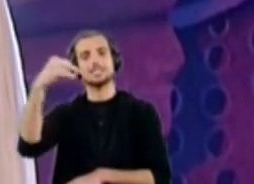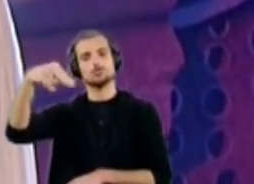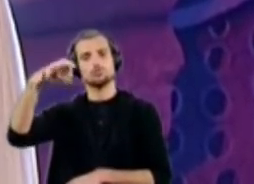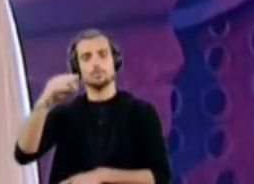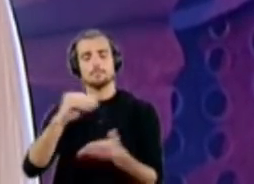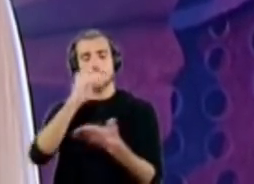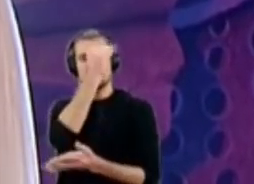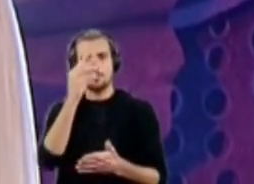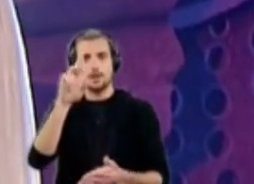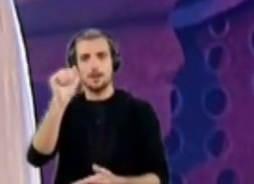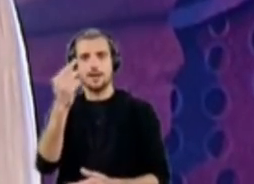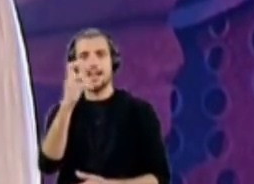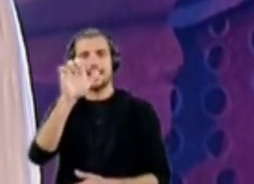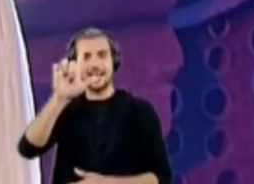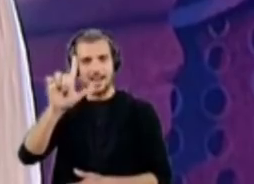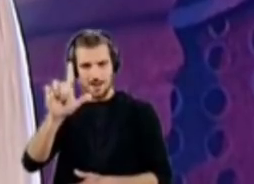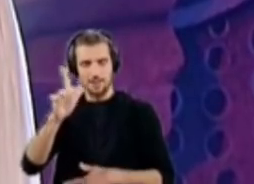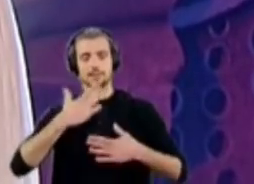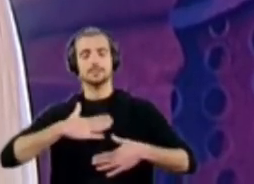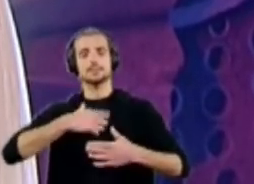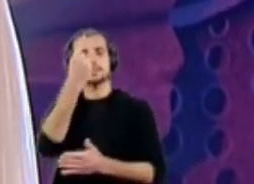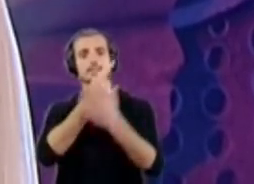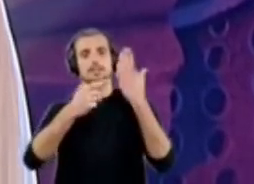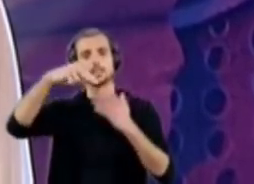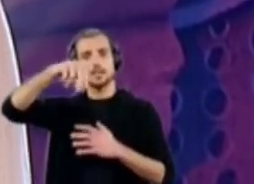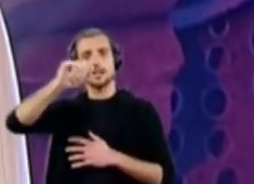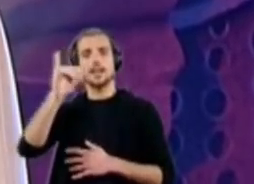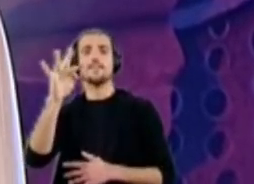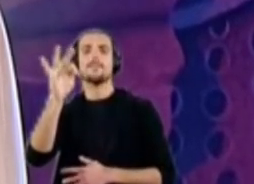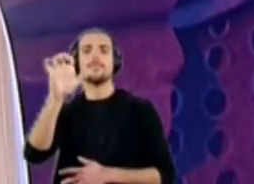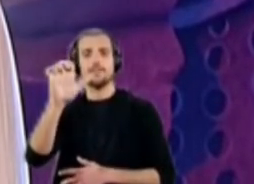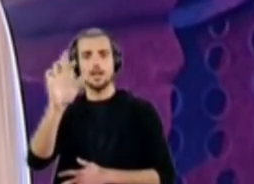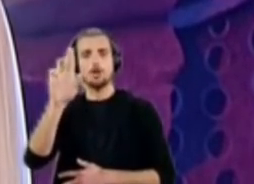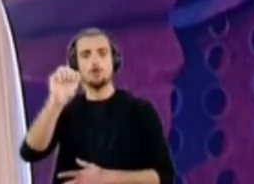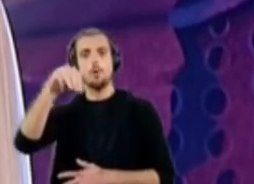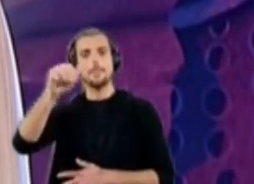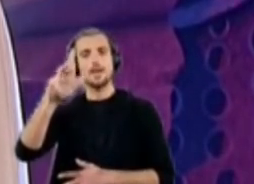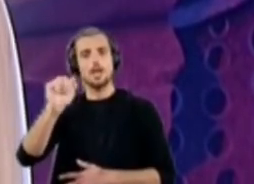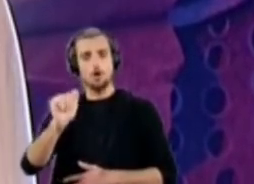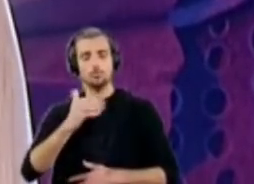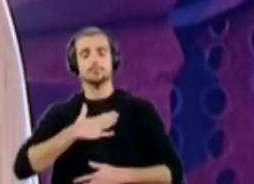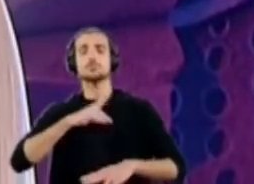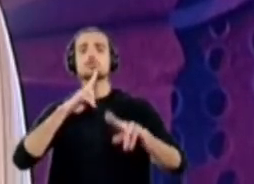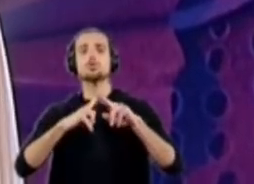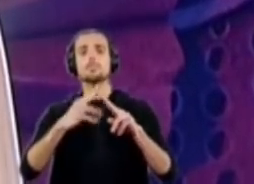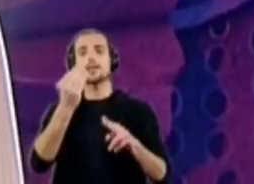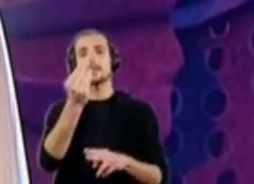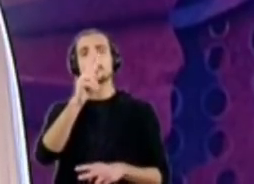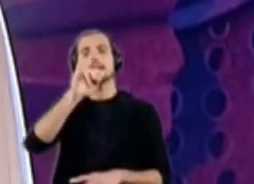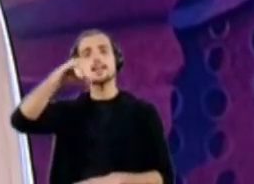de Raquel García López. El diseño de Naife Romero. Y el título, Quimera.